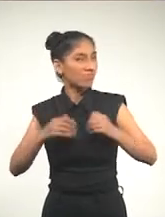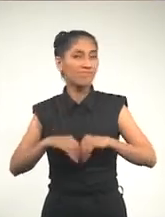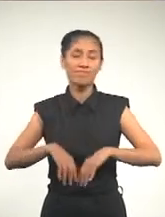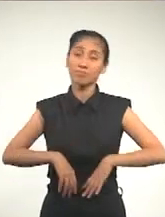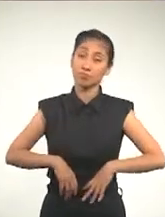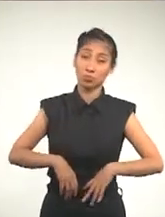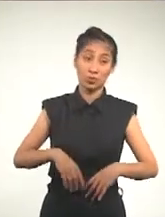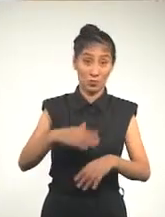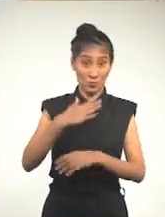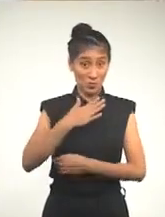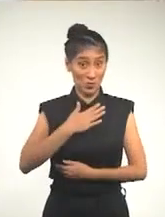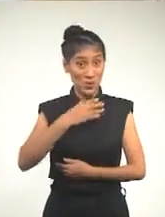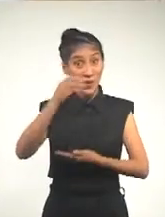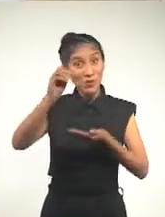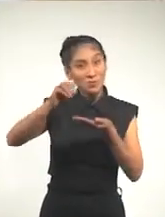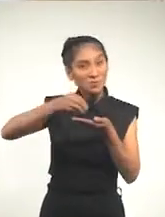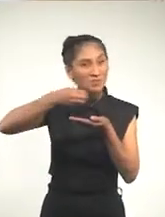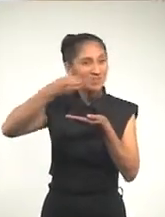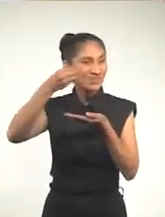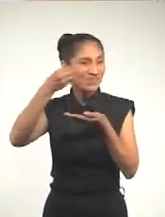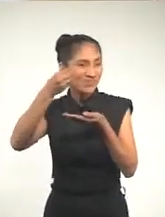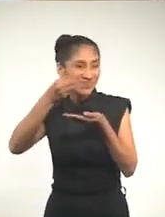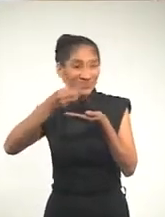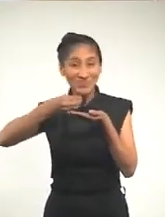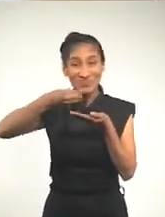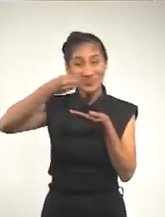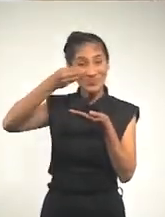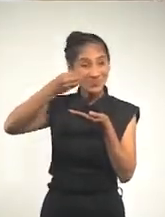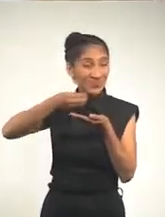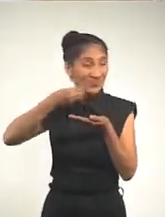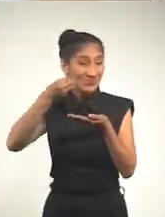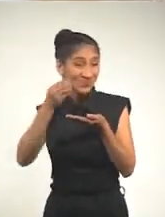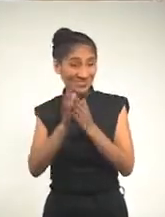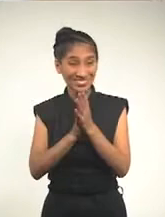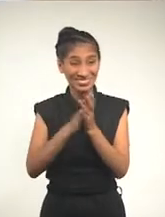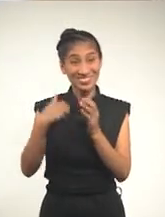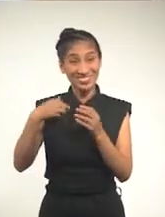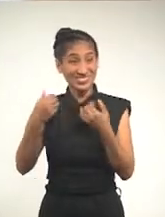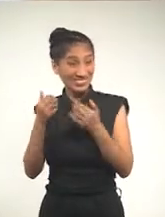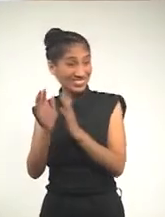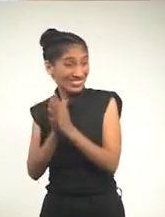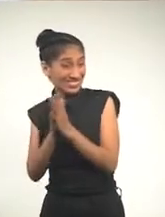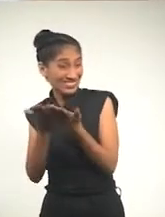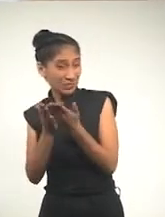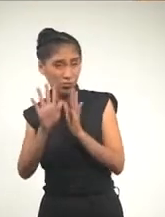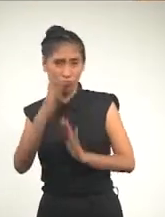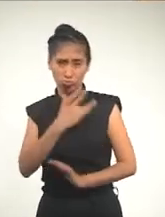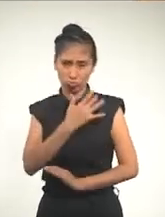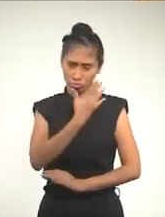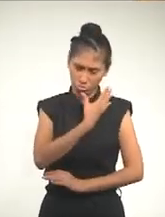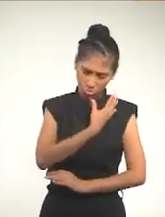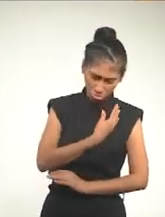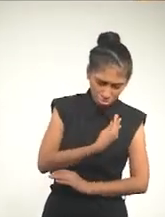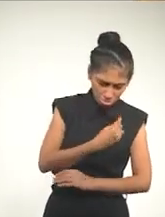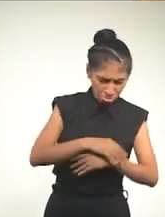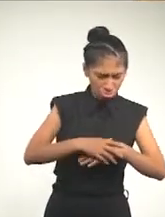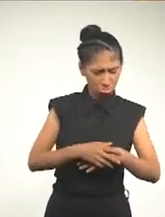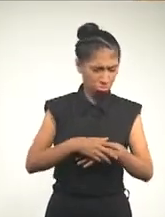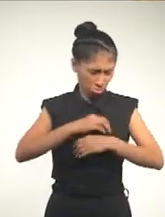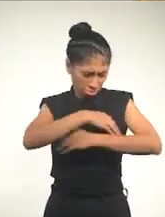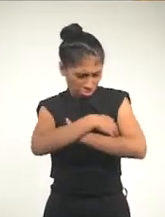molestos? Cuando como la comida, hago rompecabezas y falla por mis muñecos. Me siento